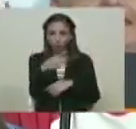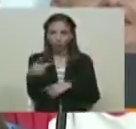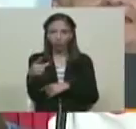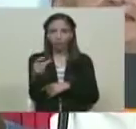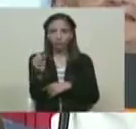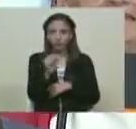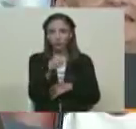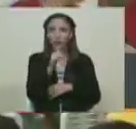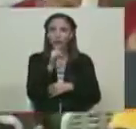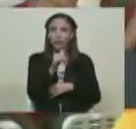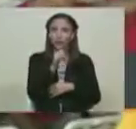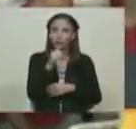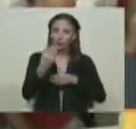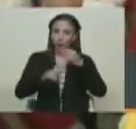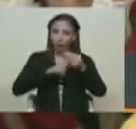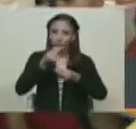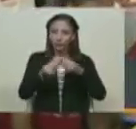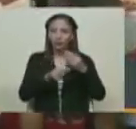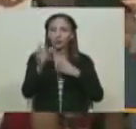los anuncios que voy a hacer.